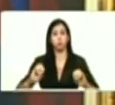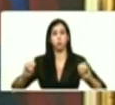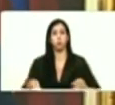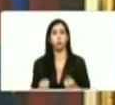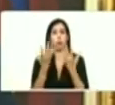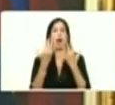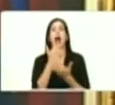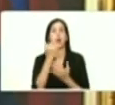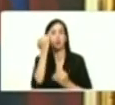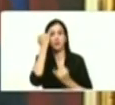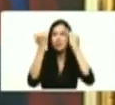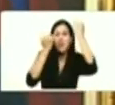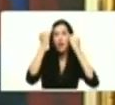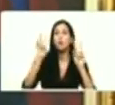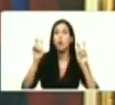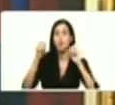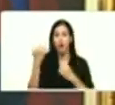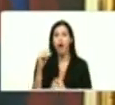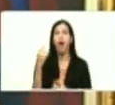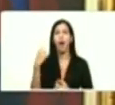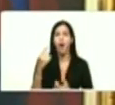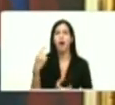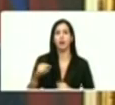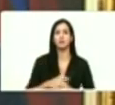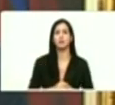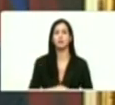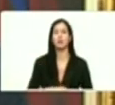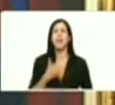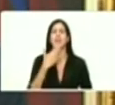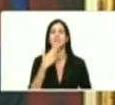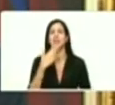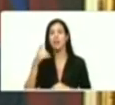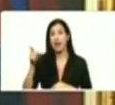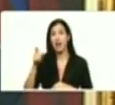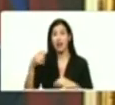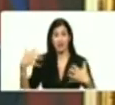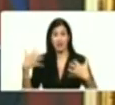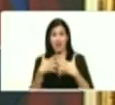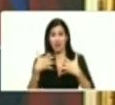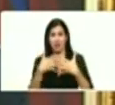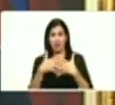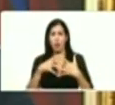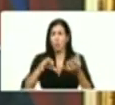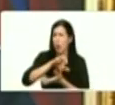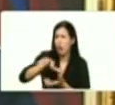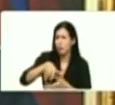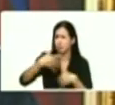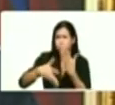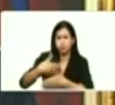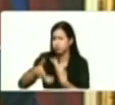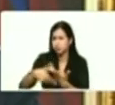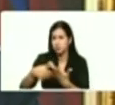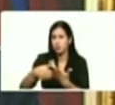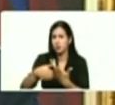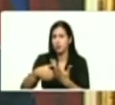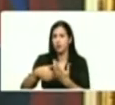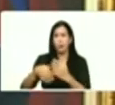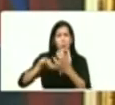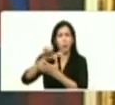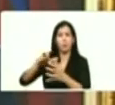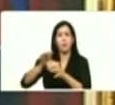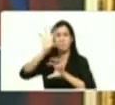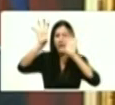la ciencia del arte militar es el manejo en buena medida de los caos y los desórdenes que surgen de grandes